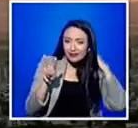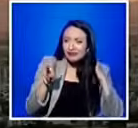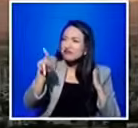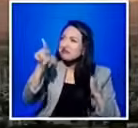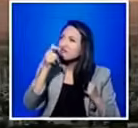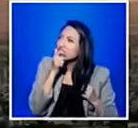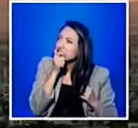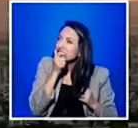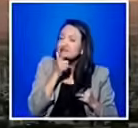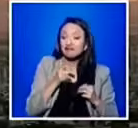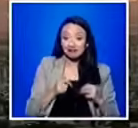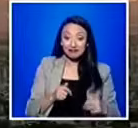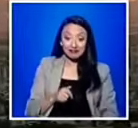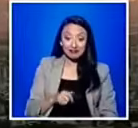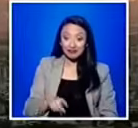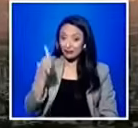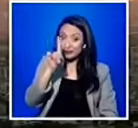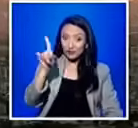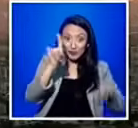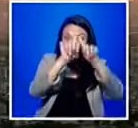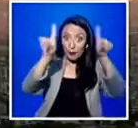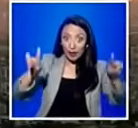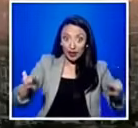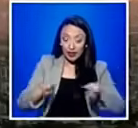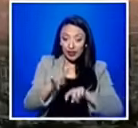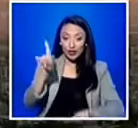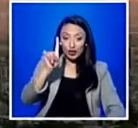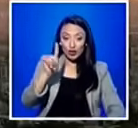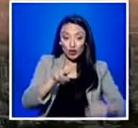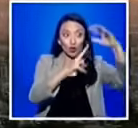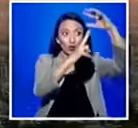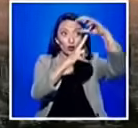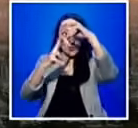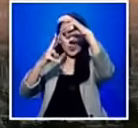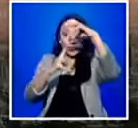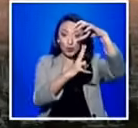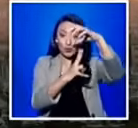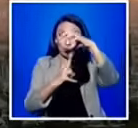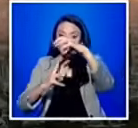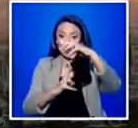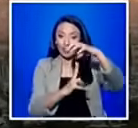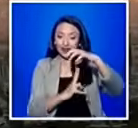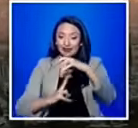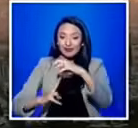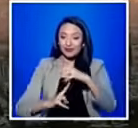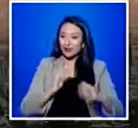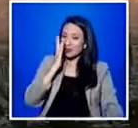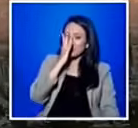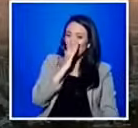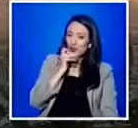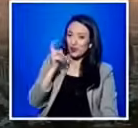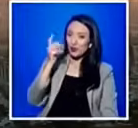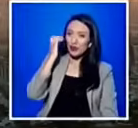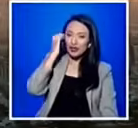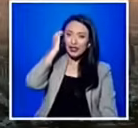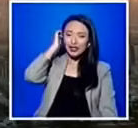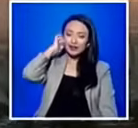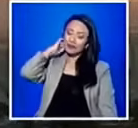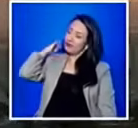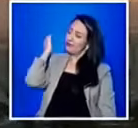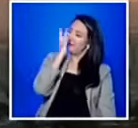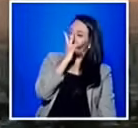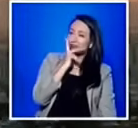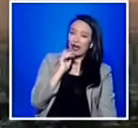cielo. Exactamente, digo, no, no es la pantalla, señores. Están haciendo parapente a esta hora, dos aficionados, y ahí podemos ver que esto completa